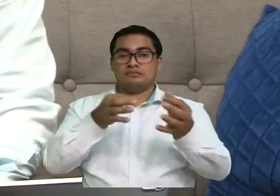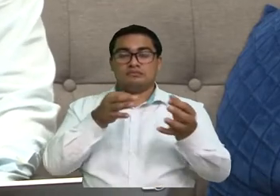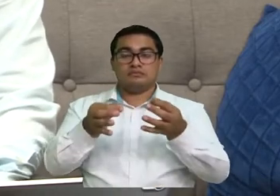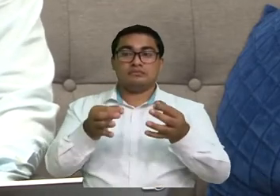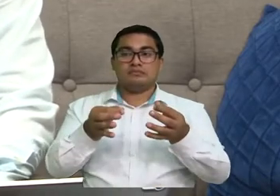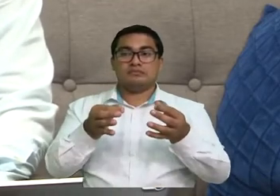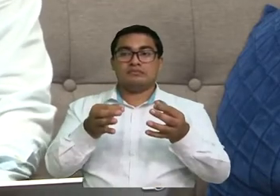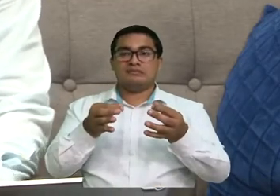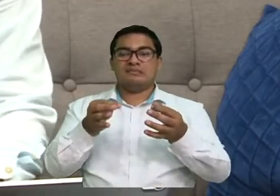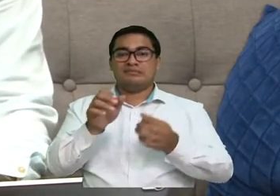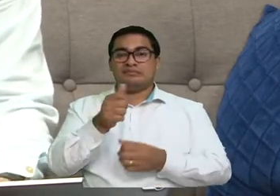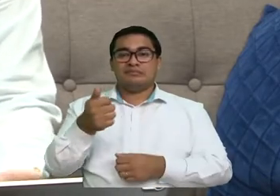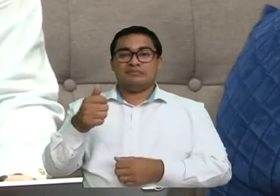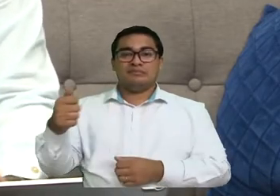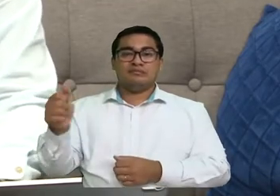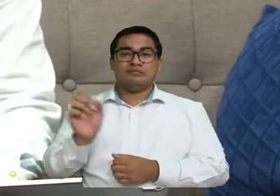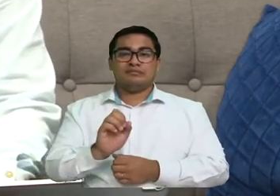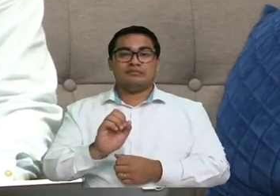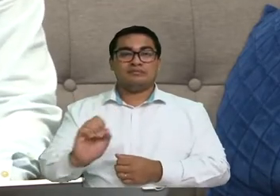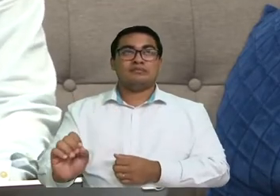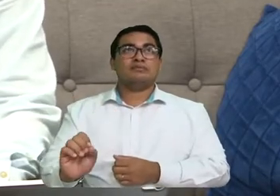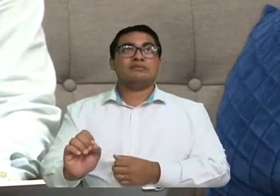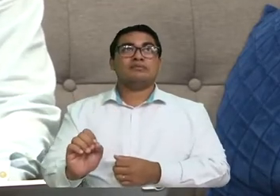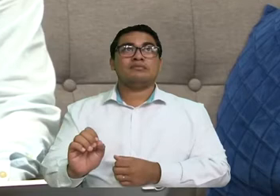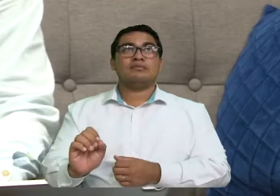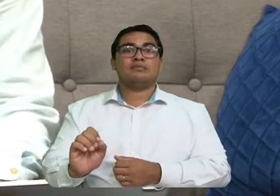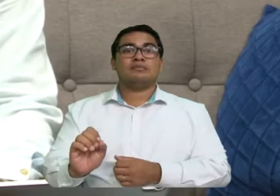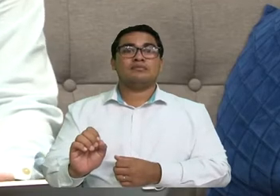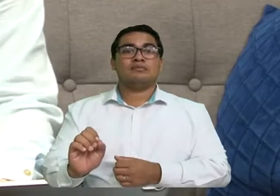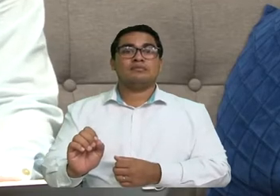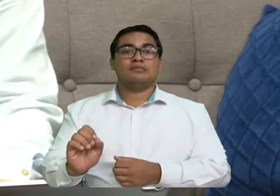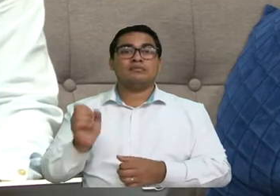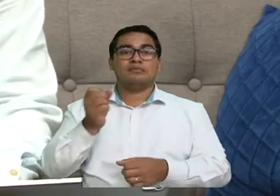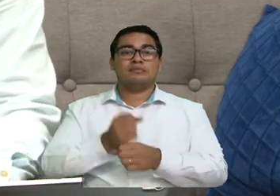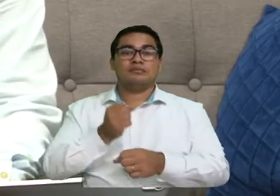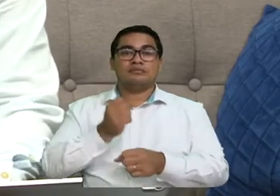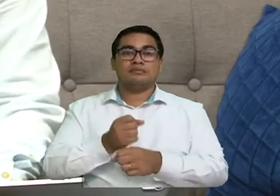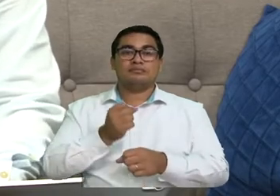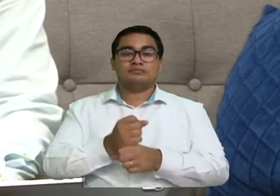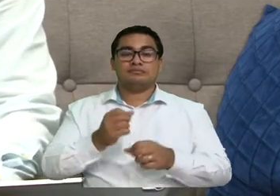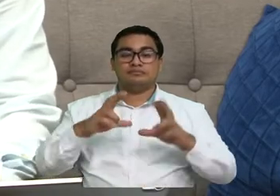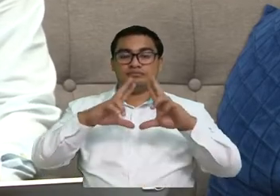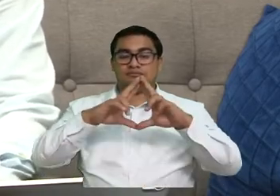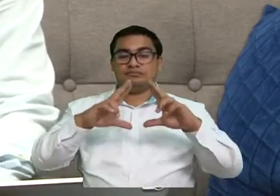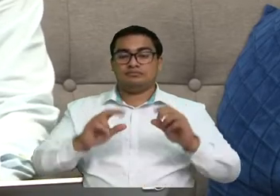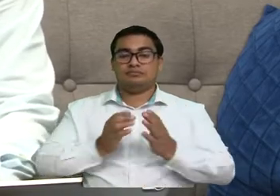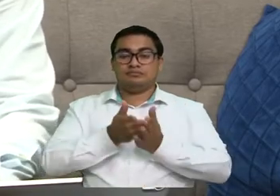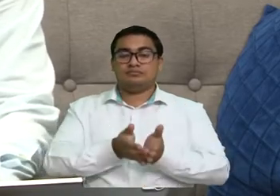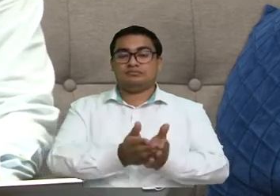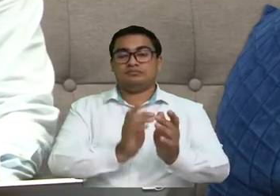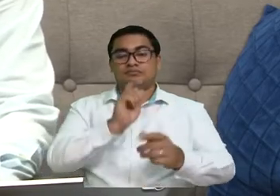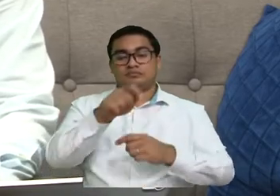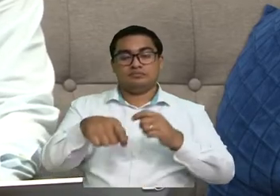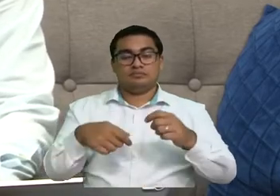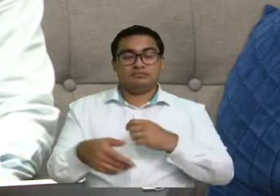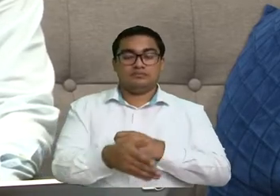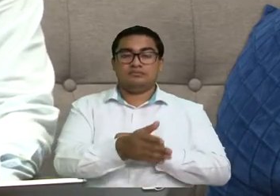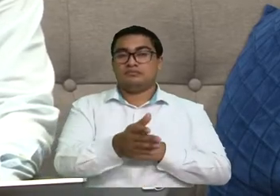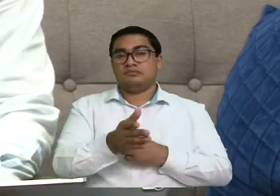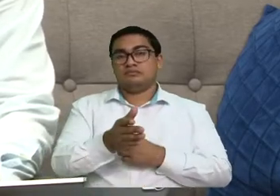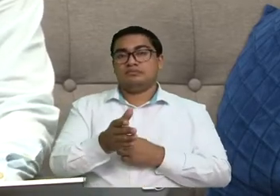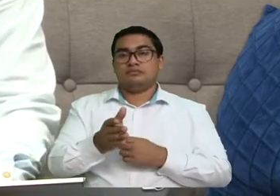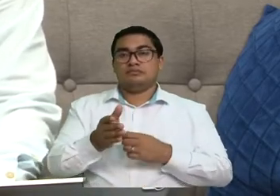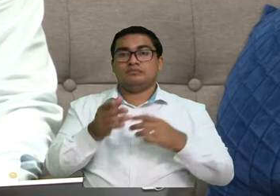de que el 66% de la producción pesquera es